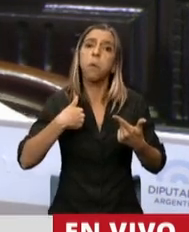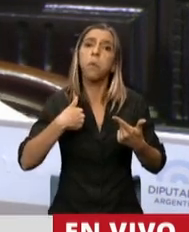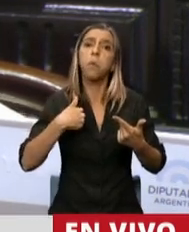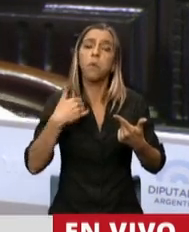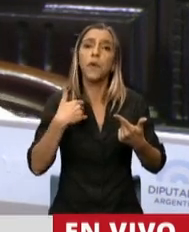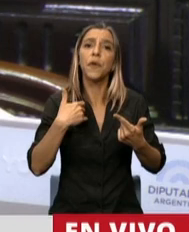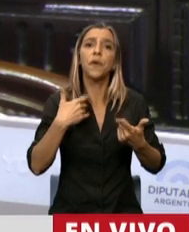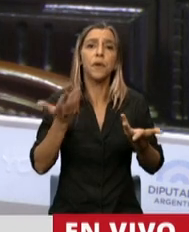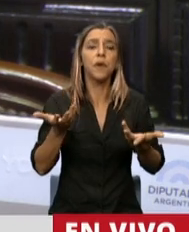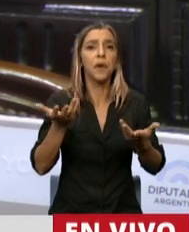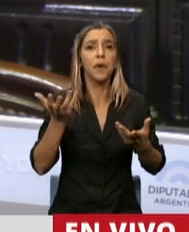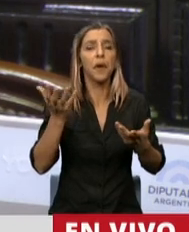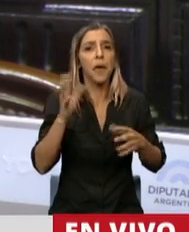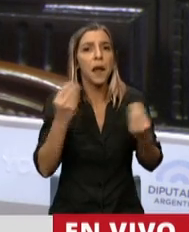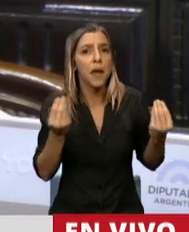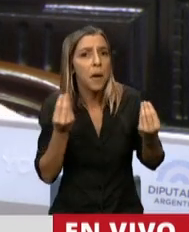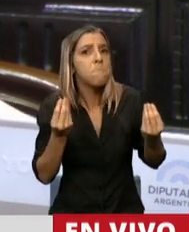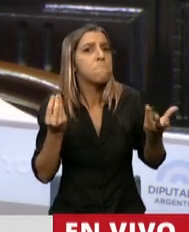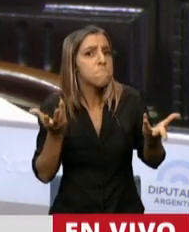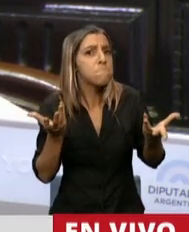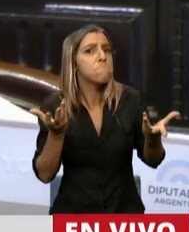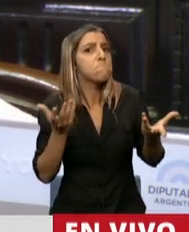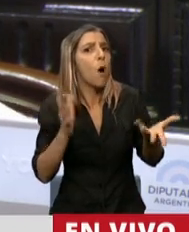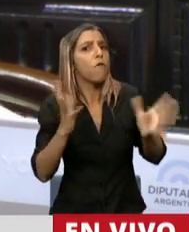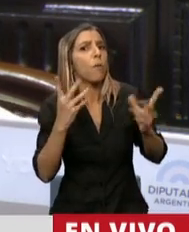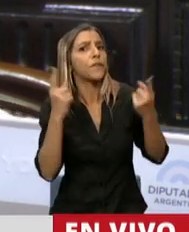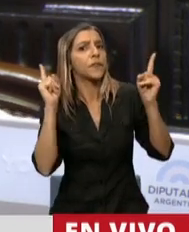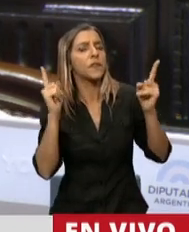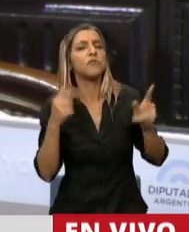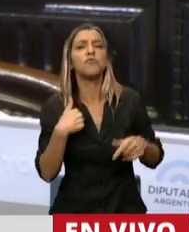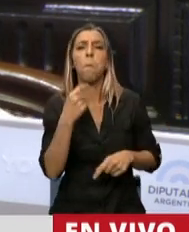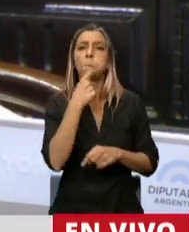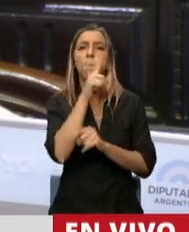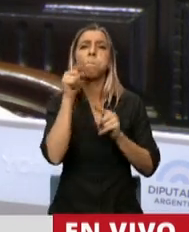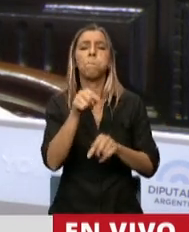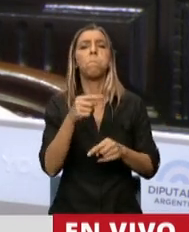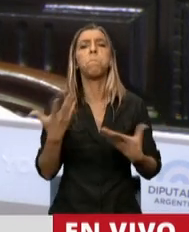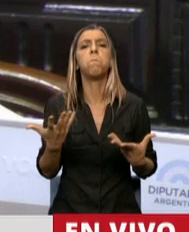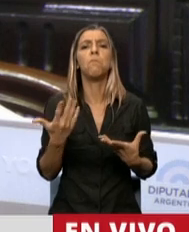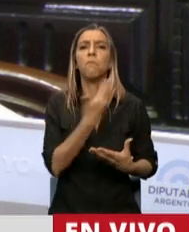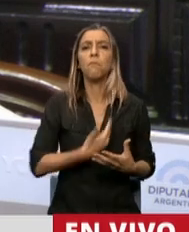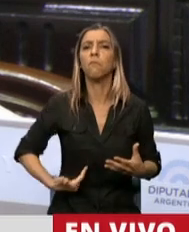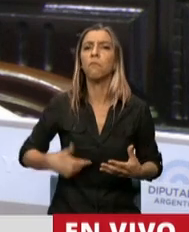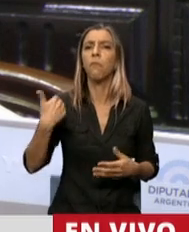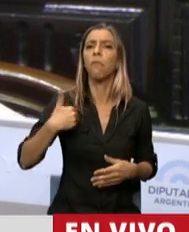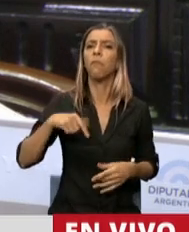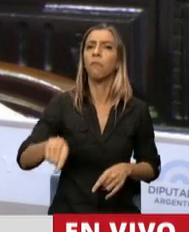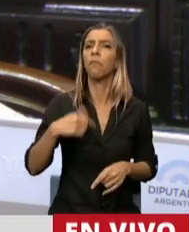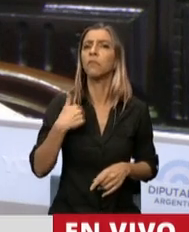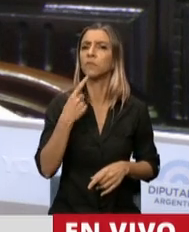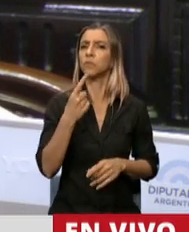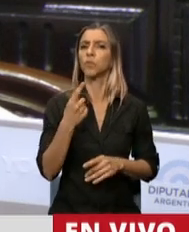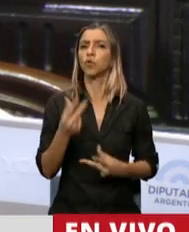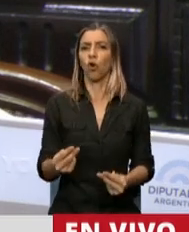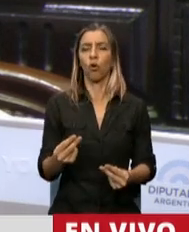nivel de contagiosidad. Pero me pregunto por qué el gobierno argentino le está negando al pueblo